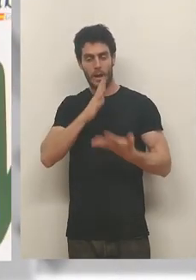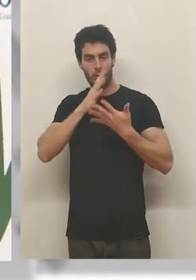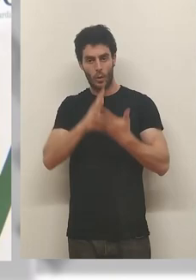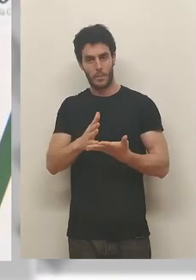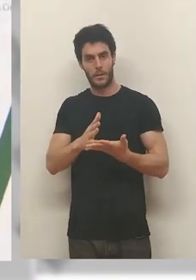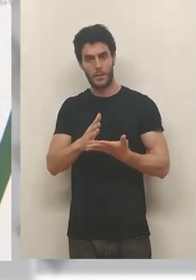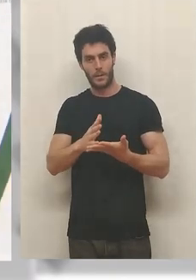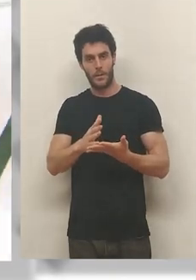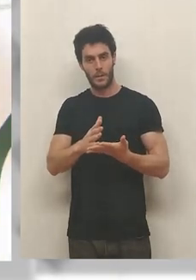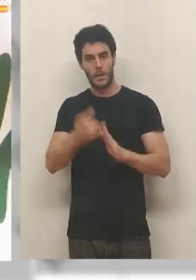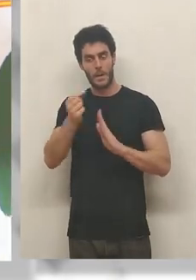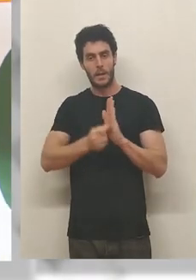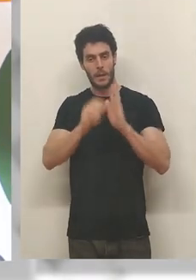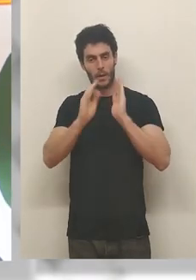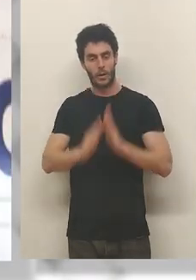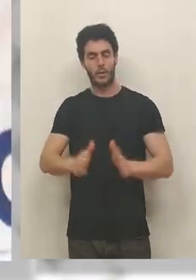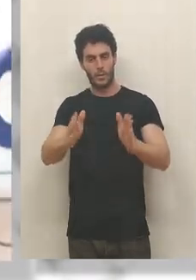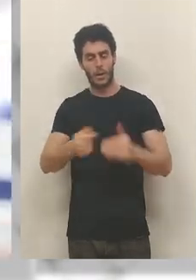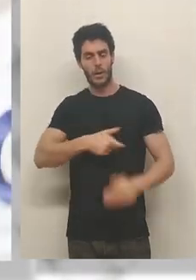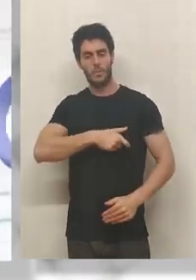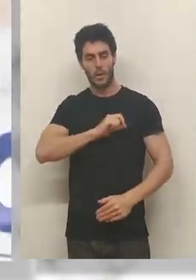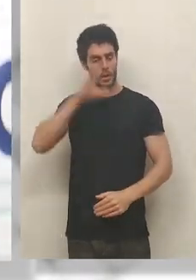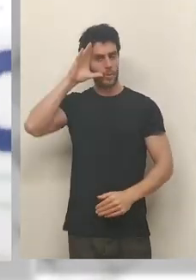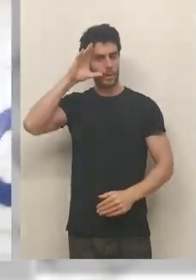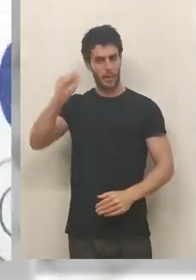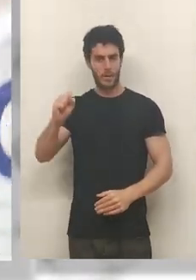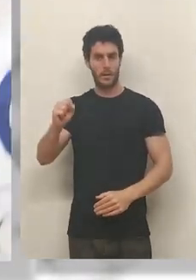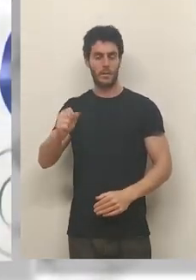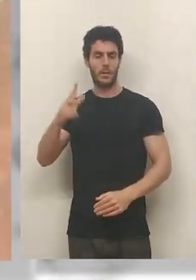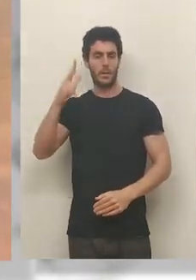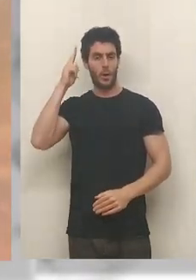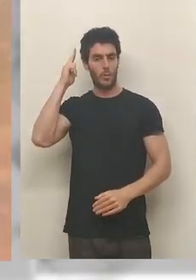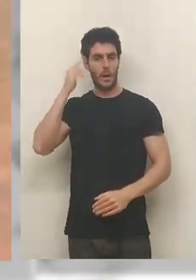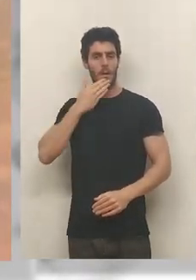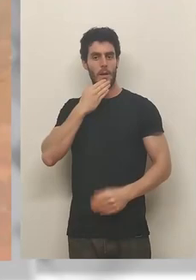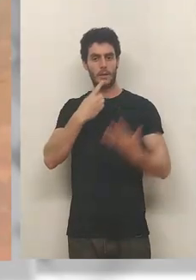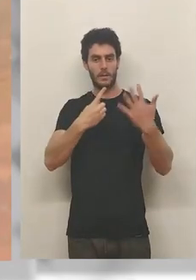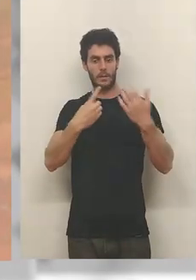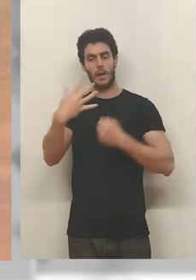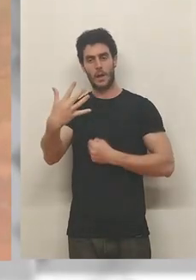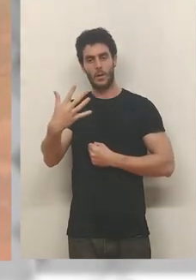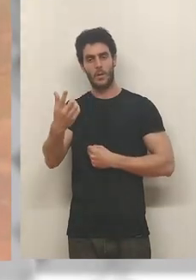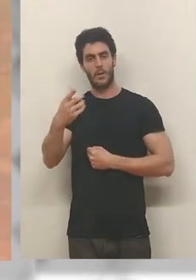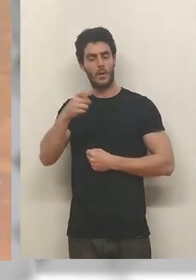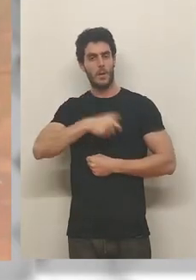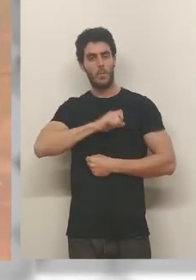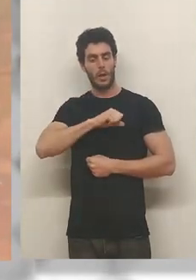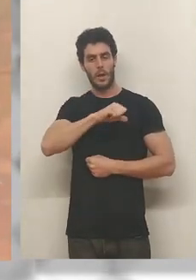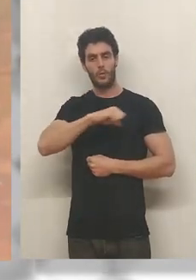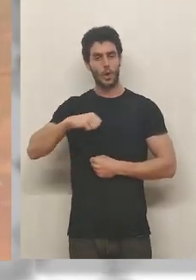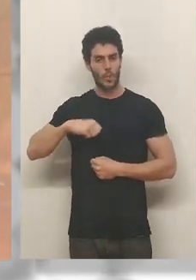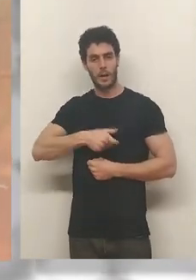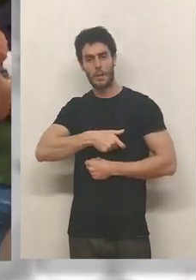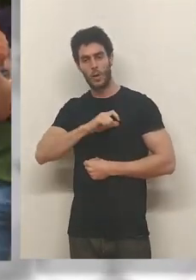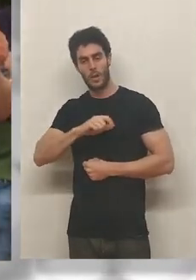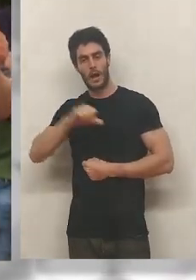ante la ausencia en estos momentos de índices correctores. Policías y Guardias Civiles nos jubilamos a los 65 años y las